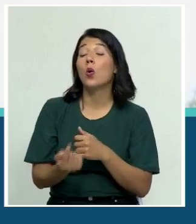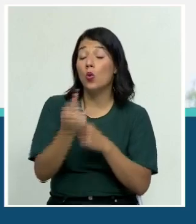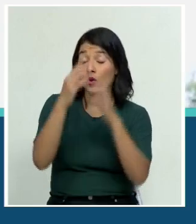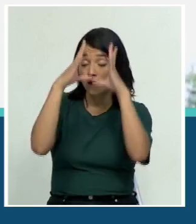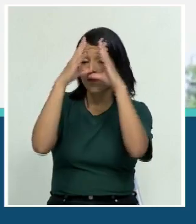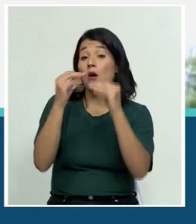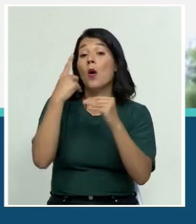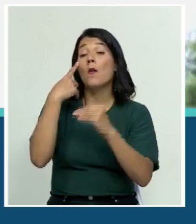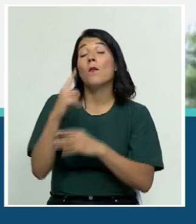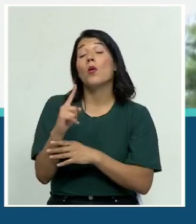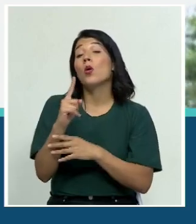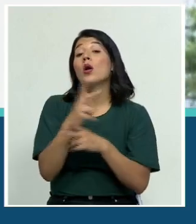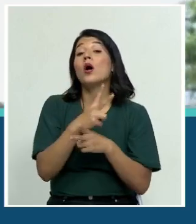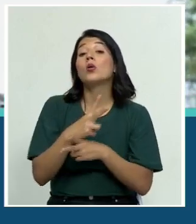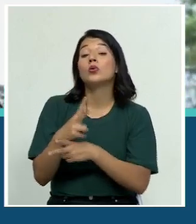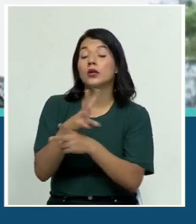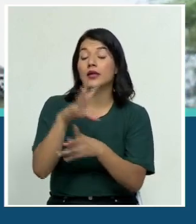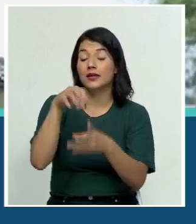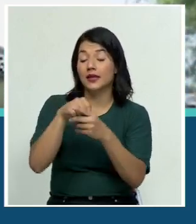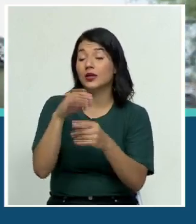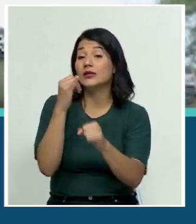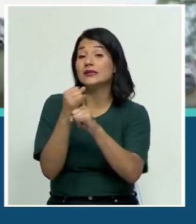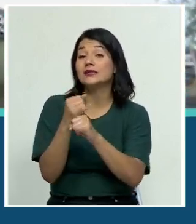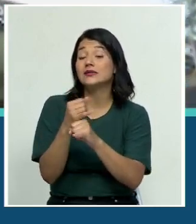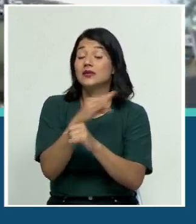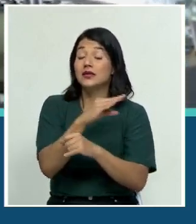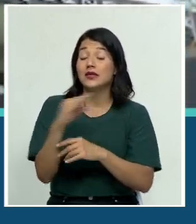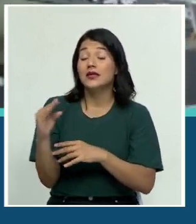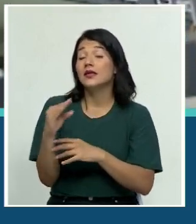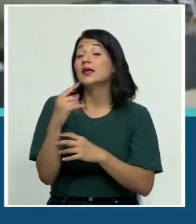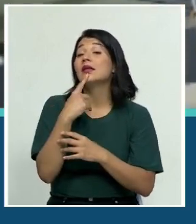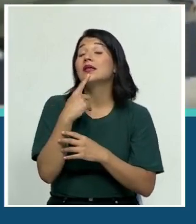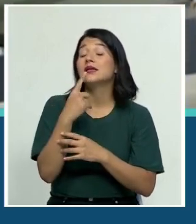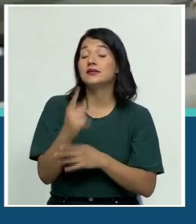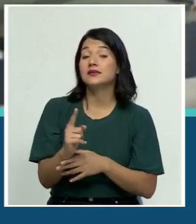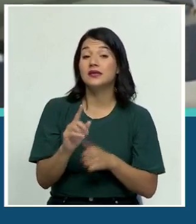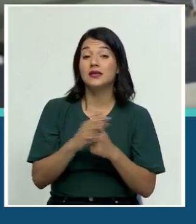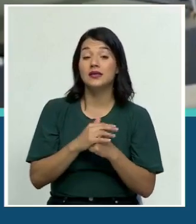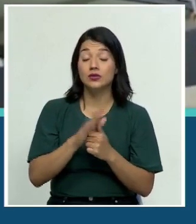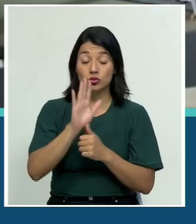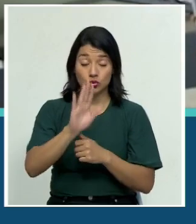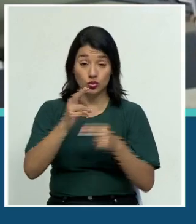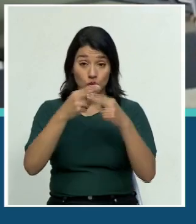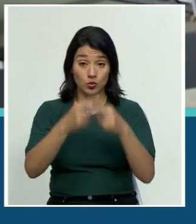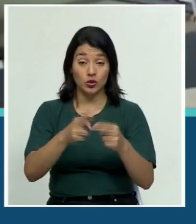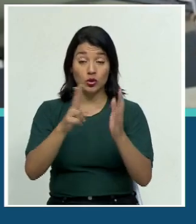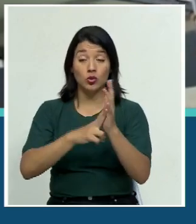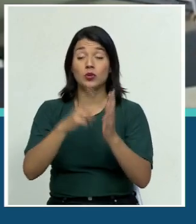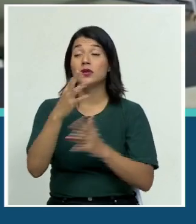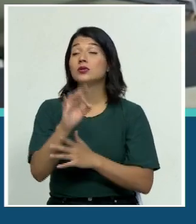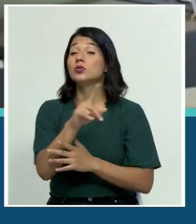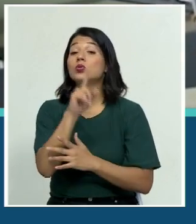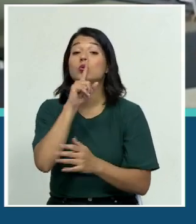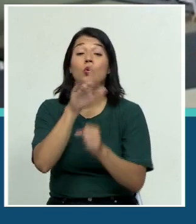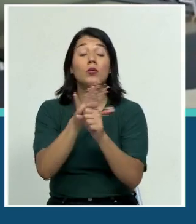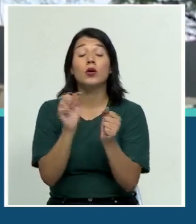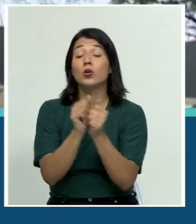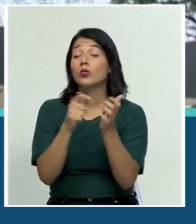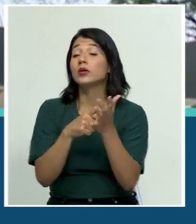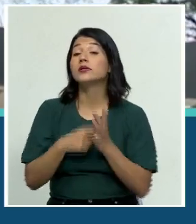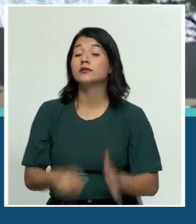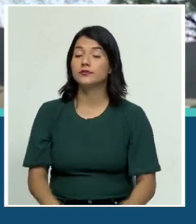la auditoría interna de la institución indicaba que sus nombramientos, hechos en el 2019, no cumplían con los